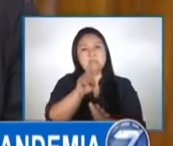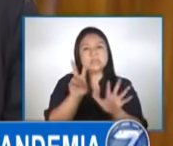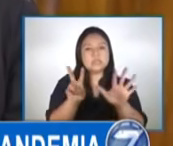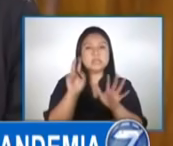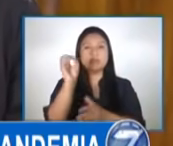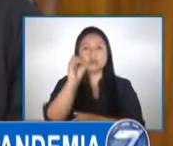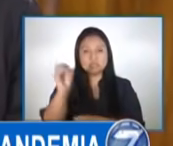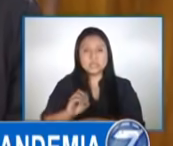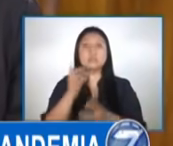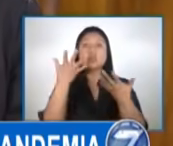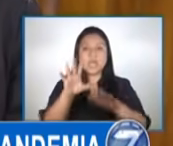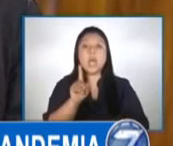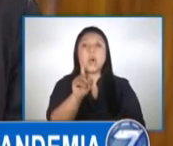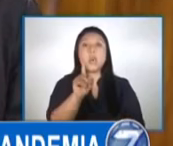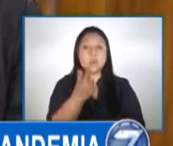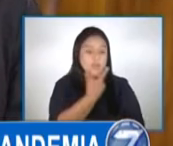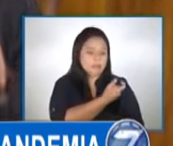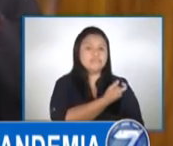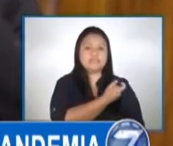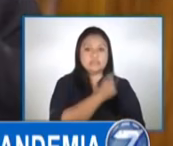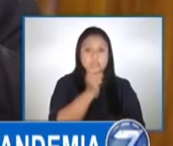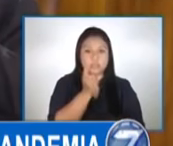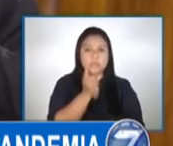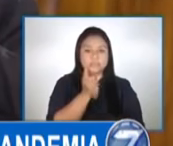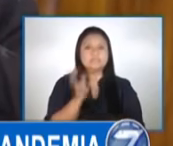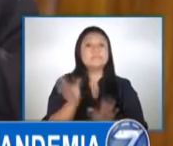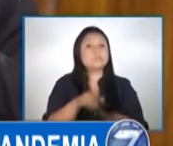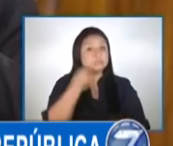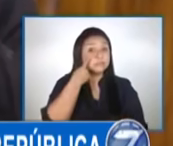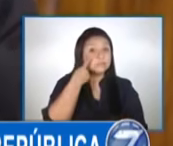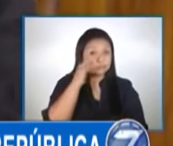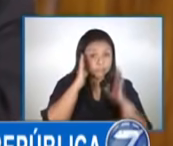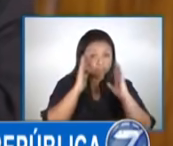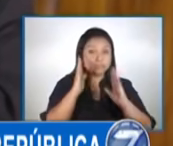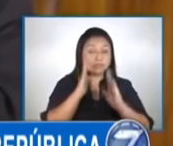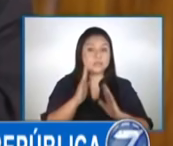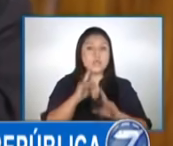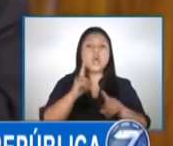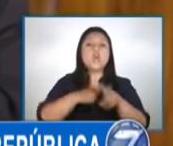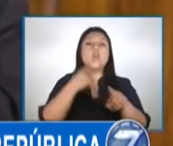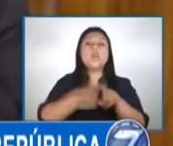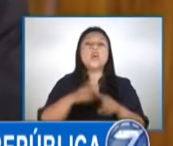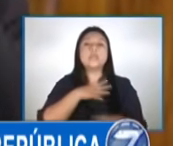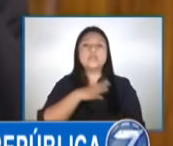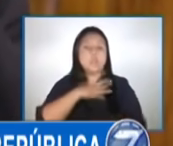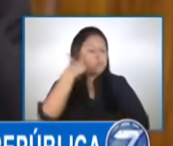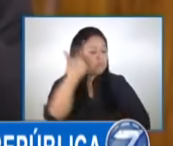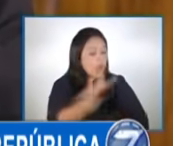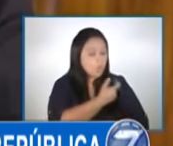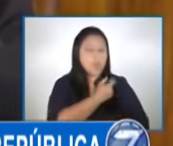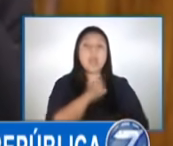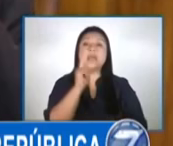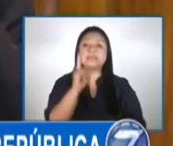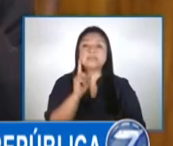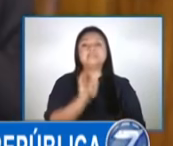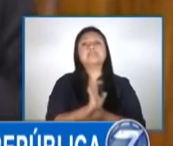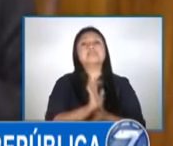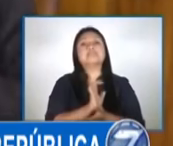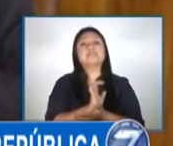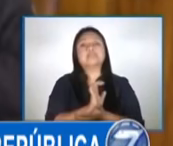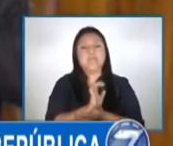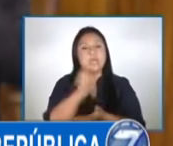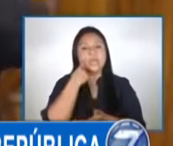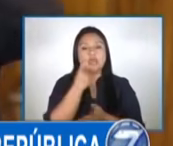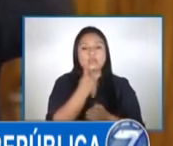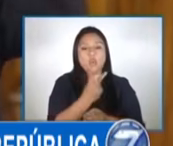27%, tenían ya una dosis aplicada. Ojo con esto, cuando uno se pone la vacuna, tiene que esperar entre 2 y 3